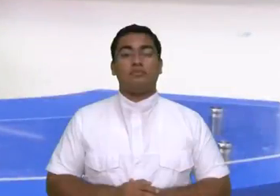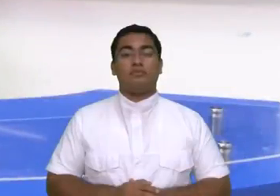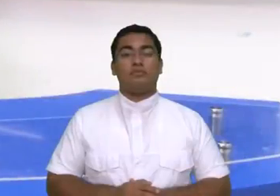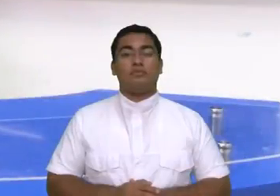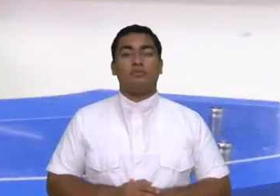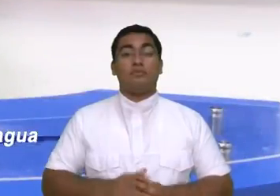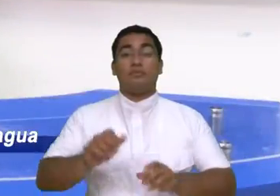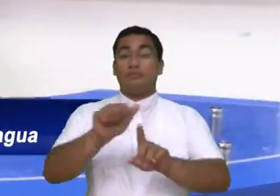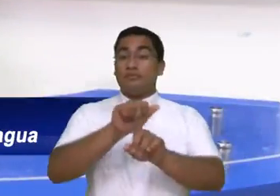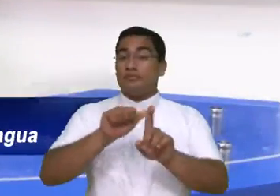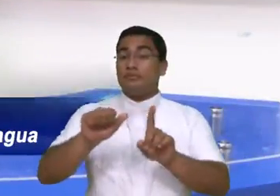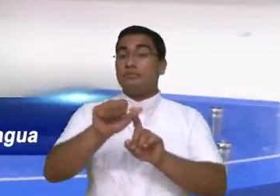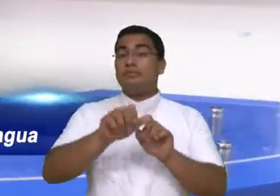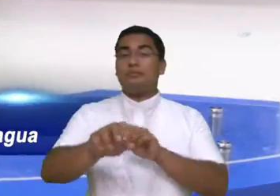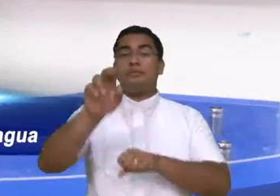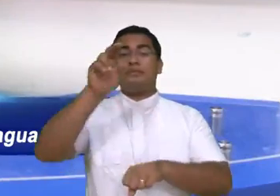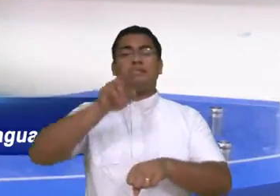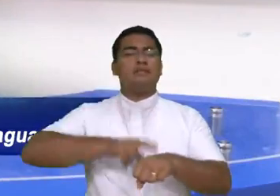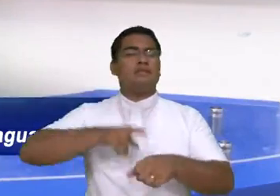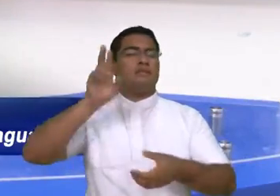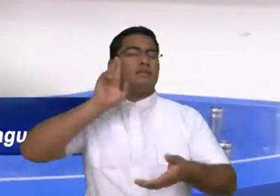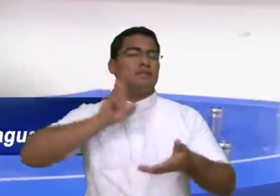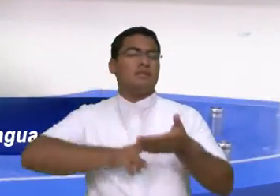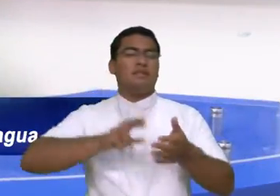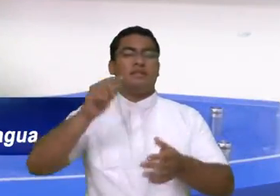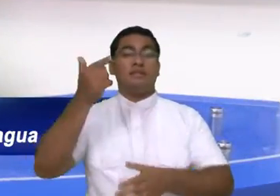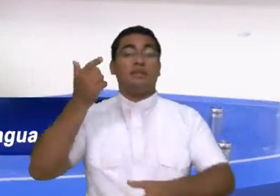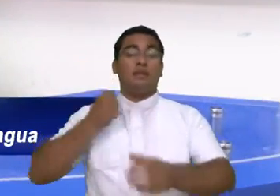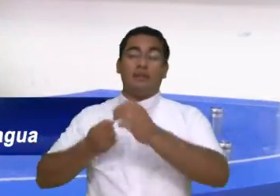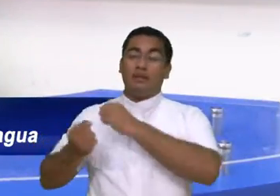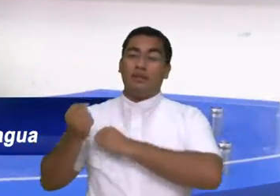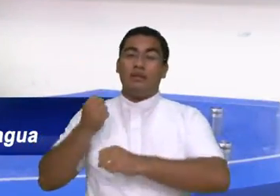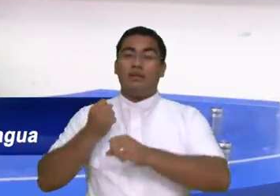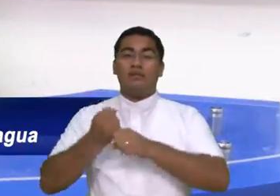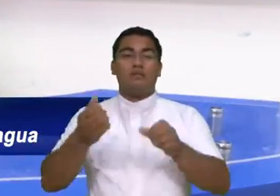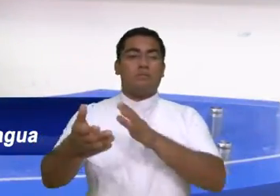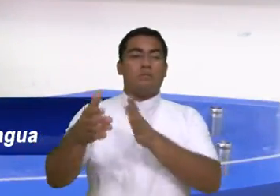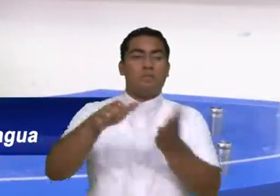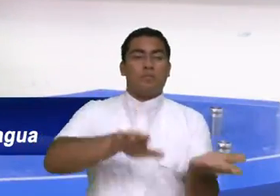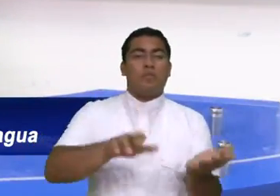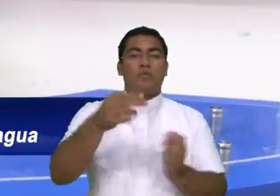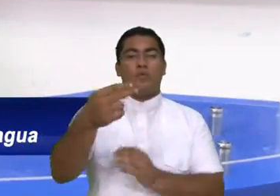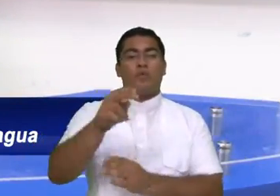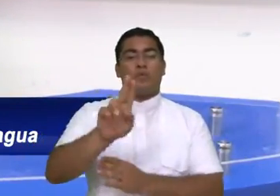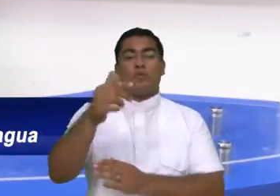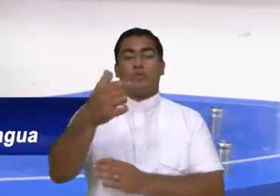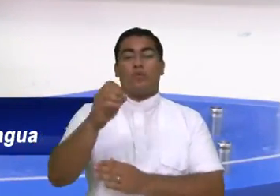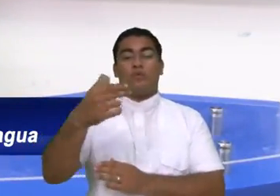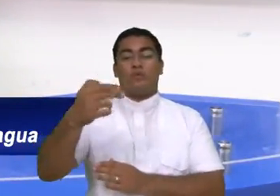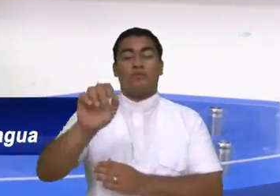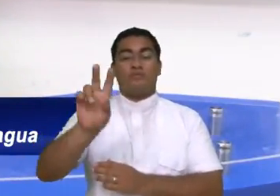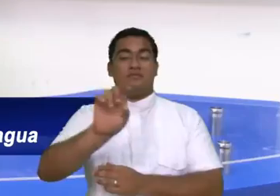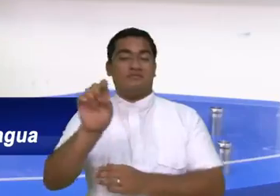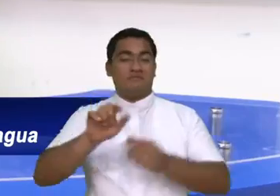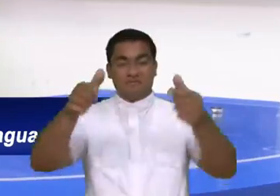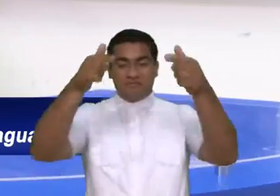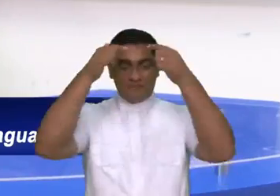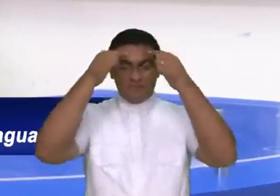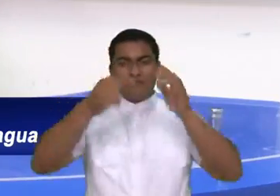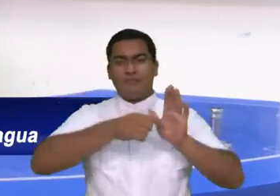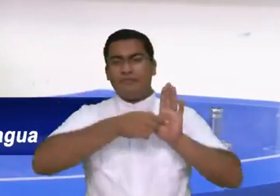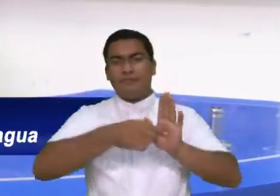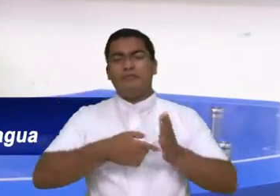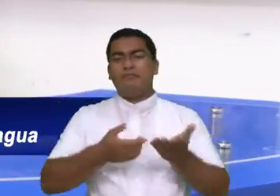La Asamblea Nacional conmemora el 7º aniversario del comandante Hugo Chávez Frías. A continuación, Liz Escoto nos brinda